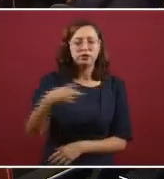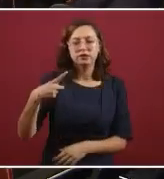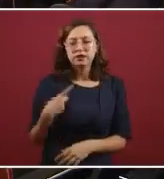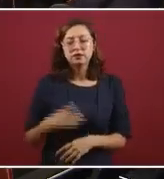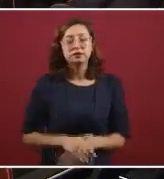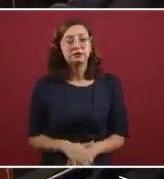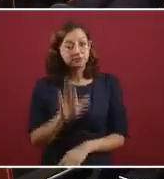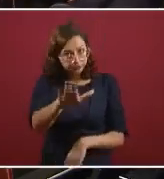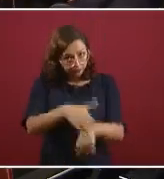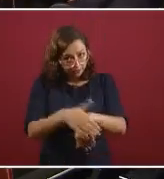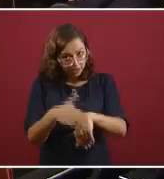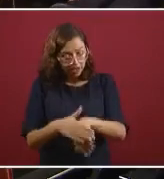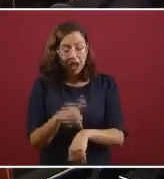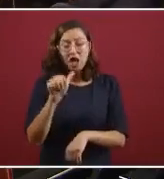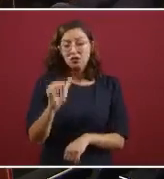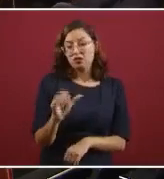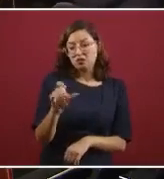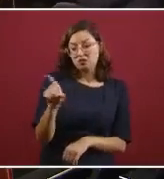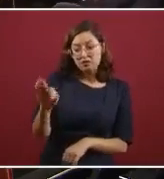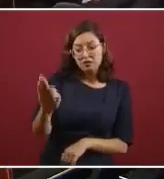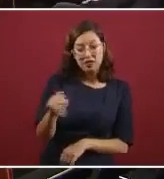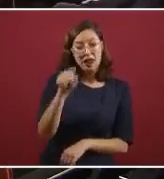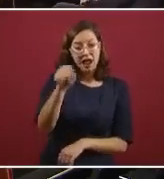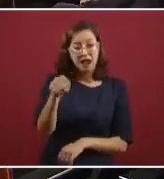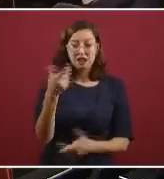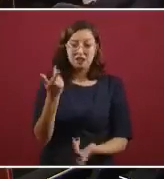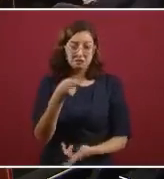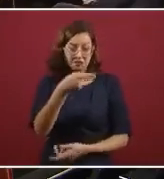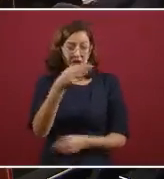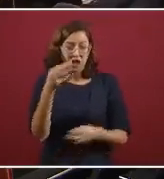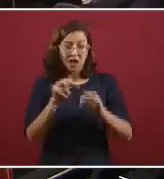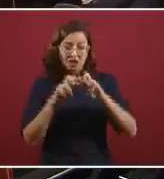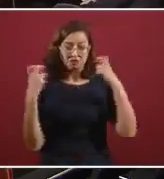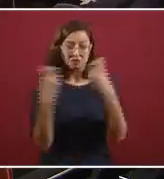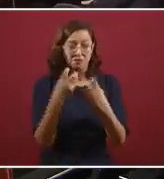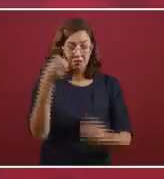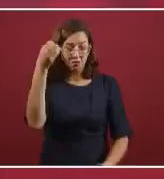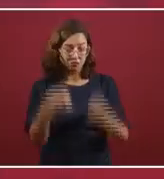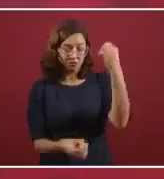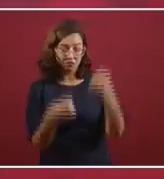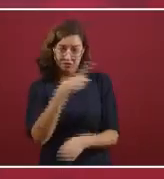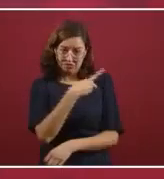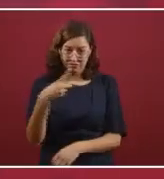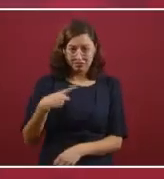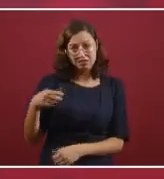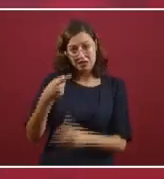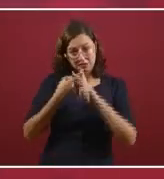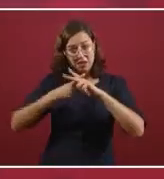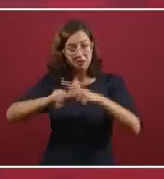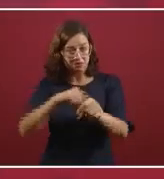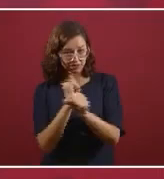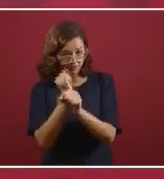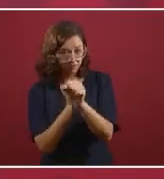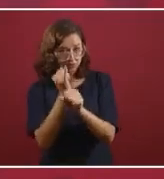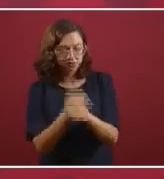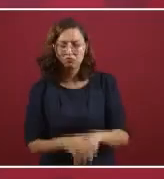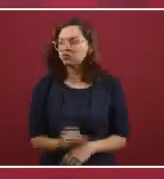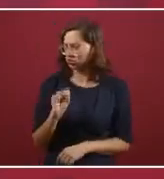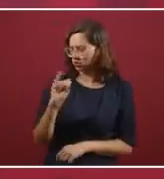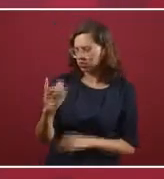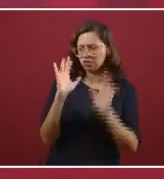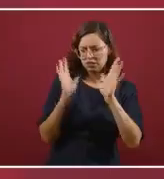señor subsecretario, para condenar a esos malos jueces o ministros de la Corte? Es la instrucción del Presidente de la República e iniciaremos los procesos de